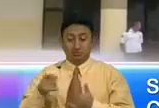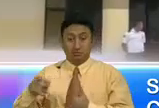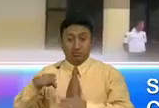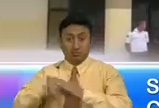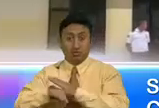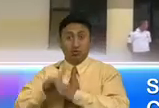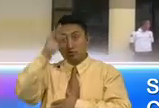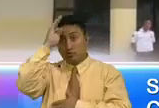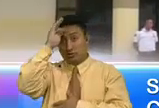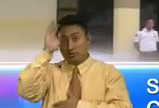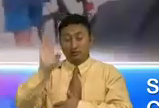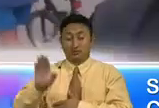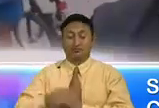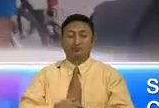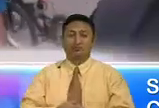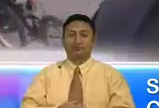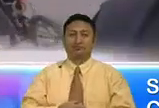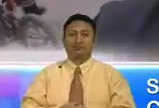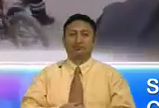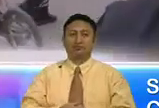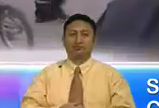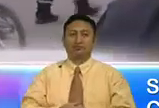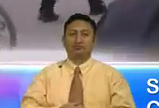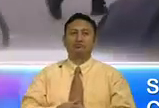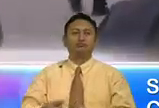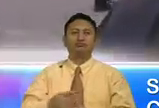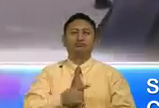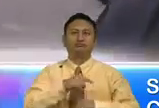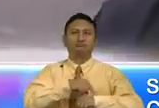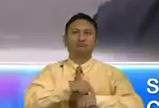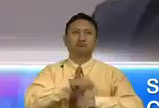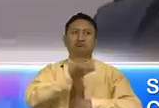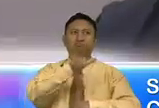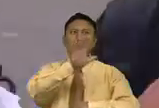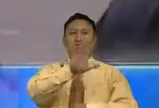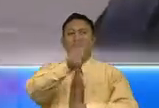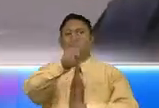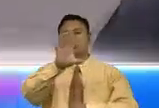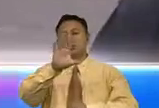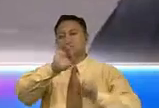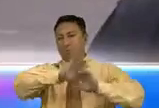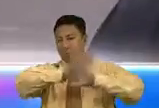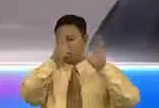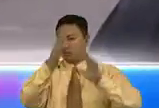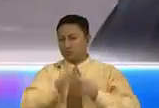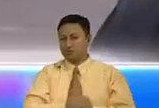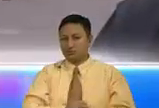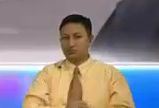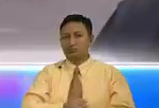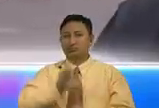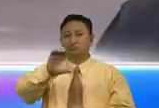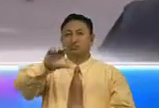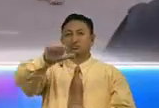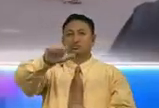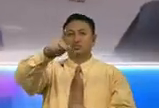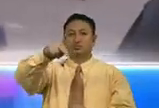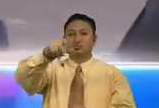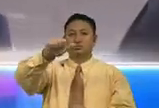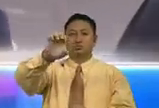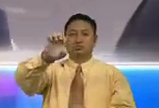el Hospital Liborio Panchana. Aproximadamente el hecho habría ocurrido a las 5 horas 45, a la altura de Capaes, esto es